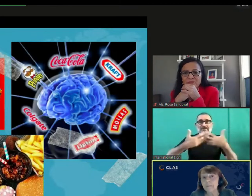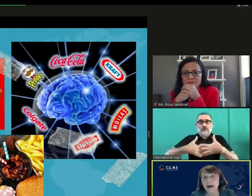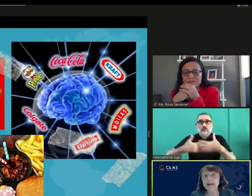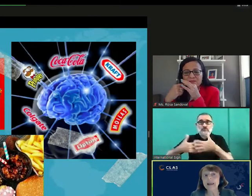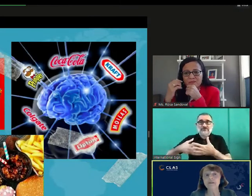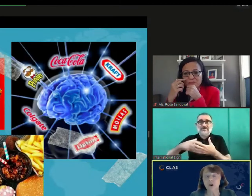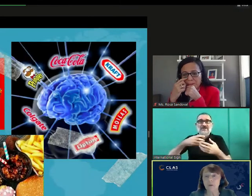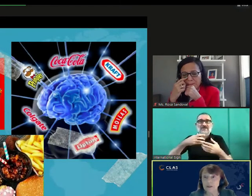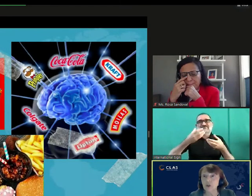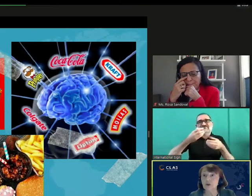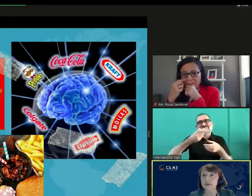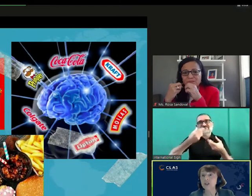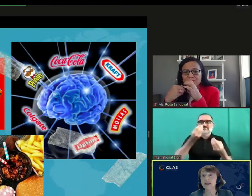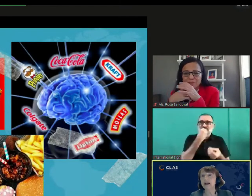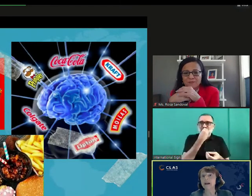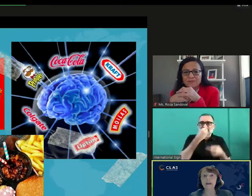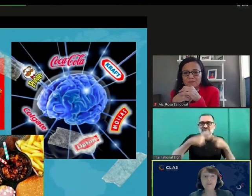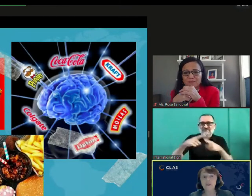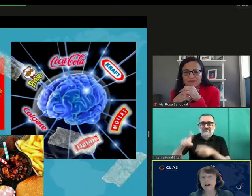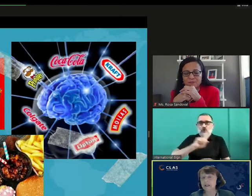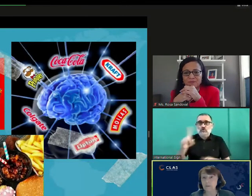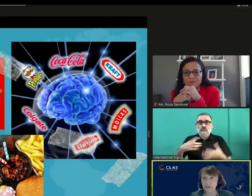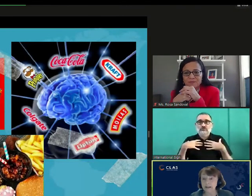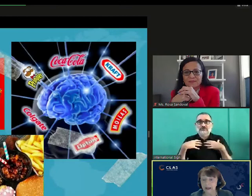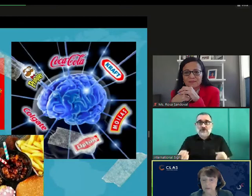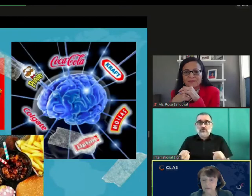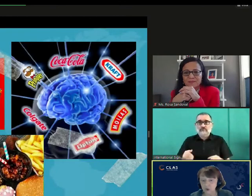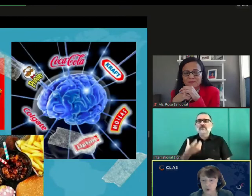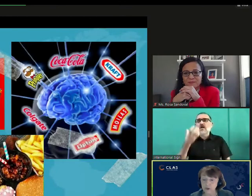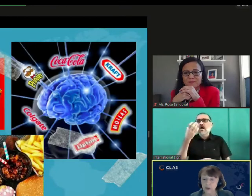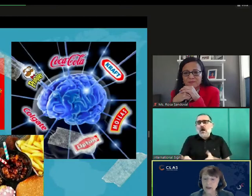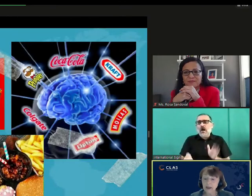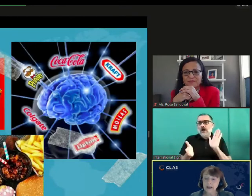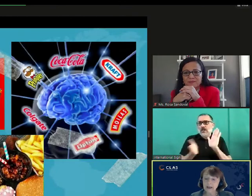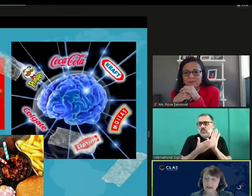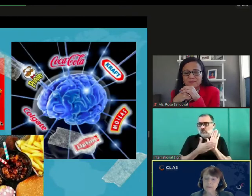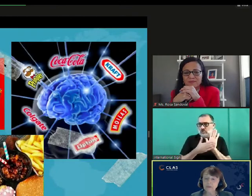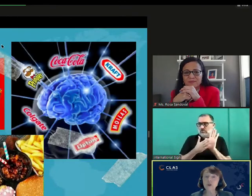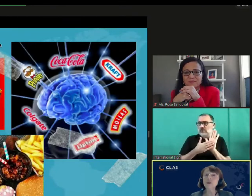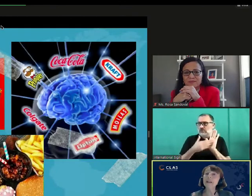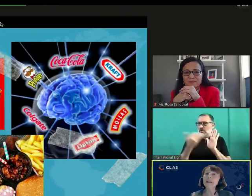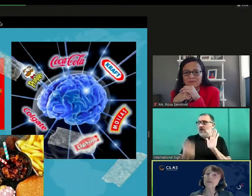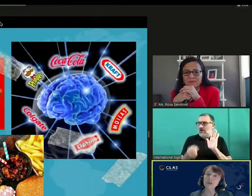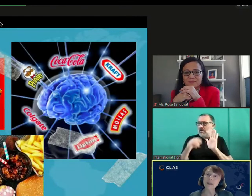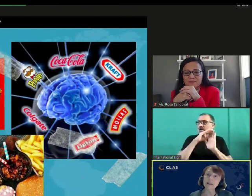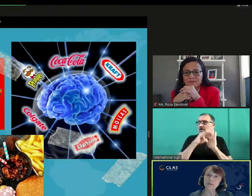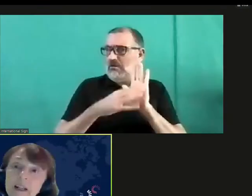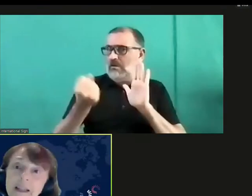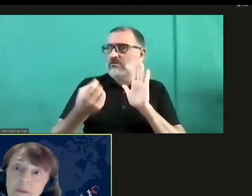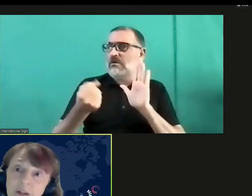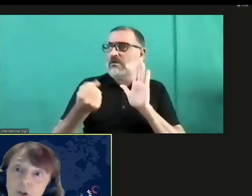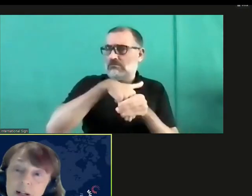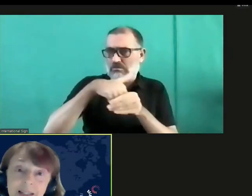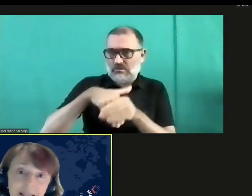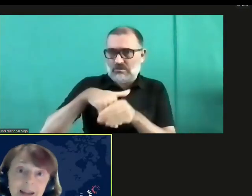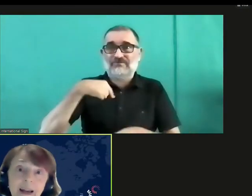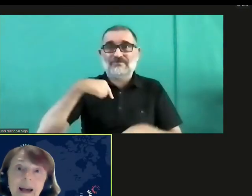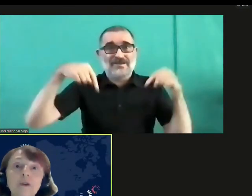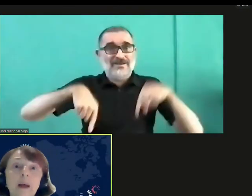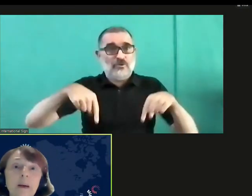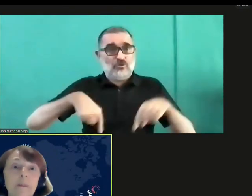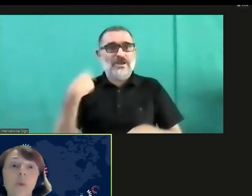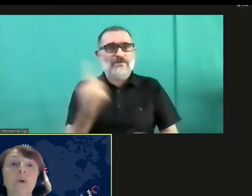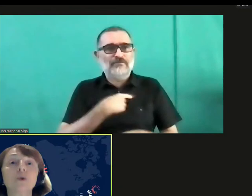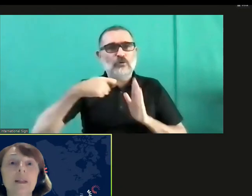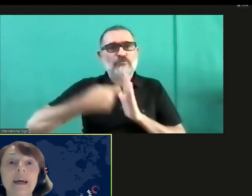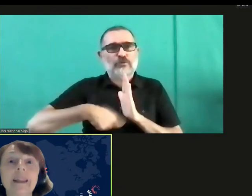mala información que llega fácilmente a muchos en donde la sociedad civil está bien organizada